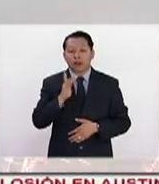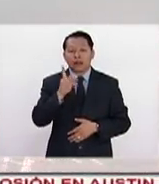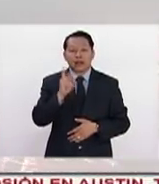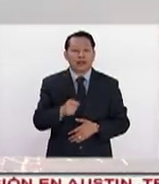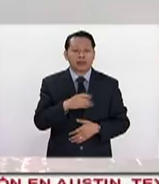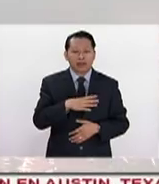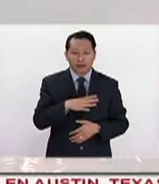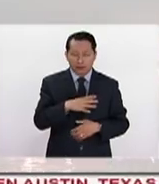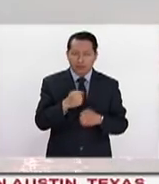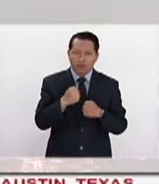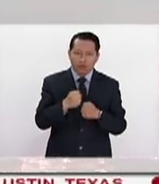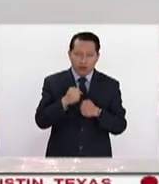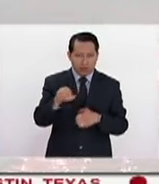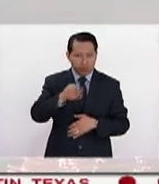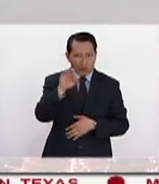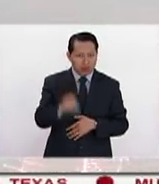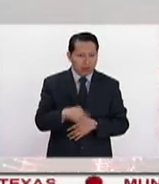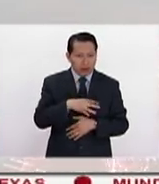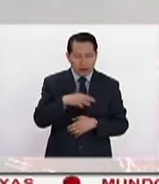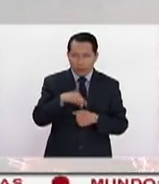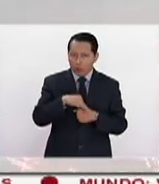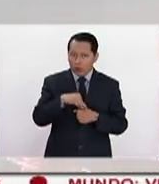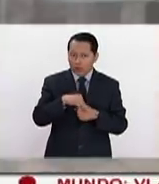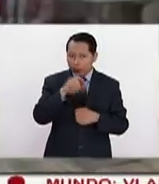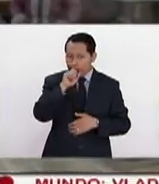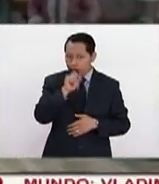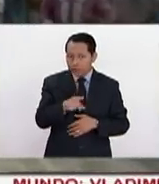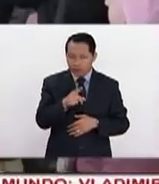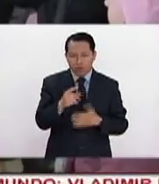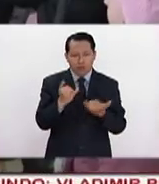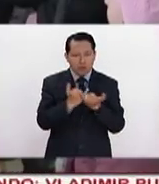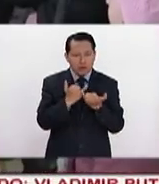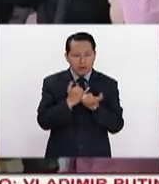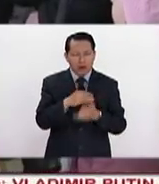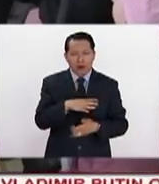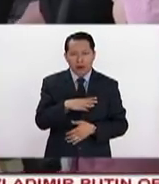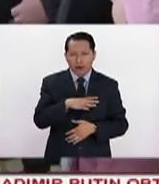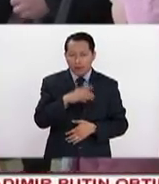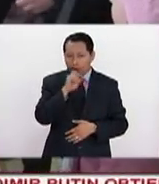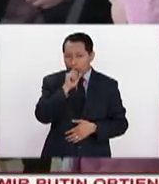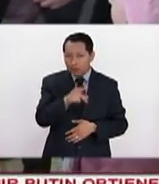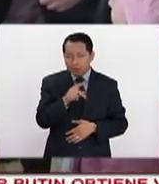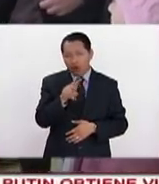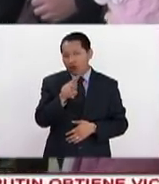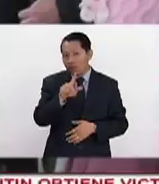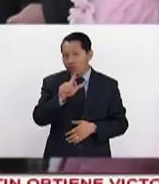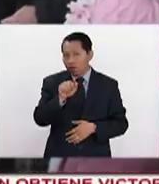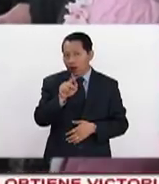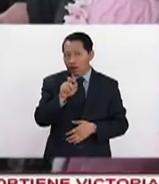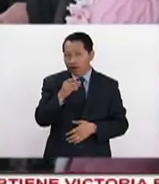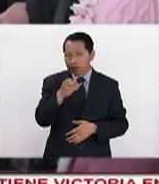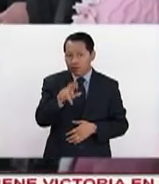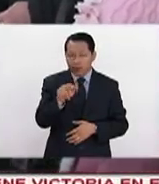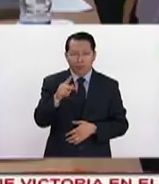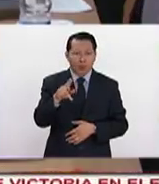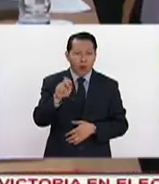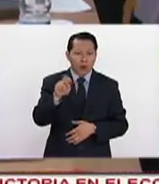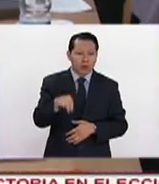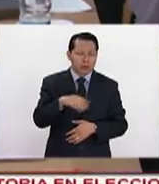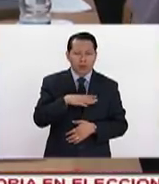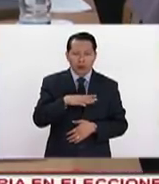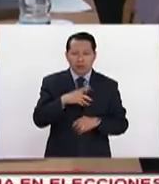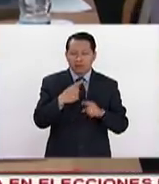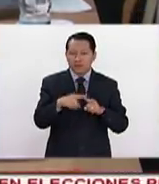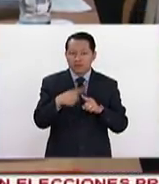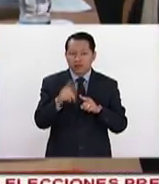alto porcentaje de las votaciones en su favor que recibió Vladimir Putin, si se toma en cuenta que